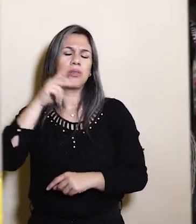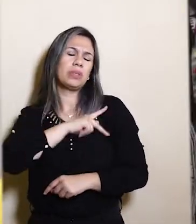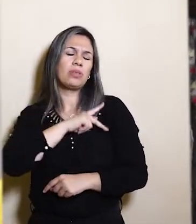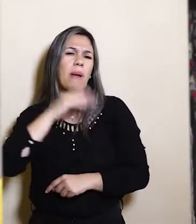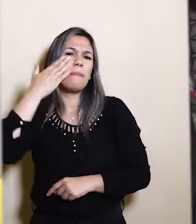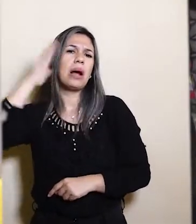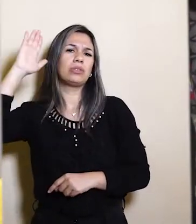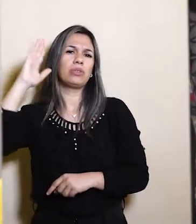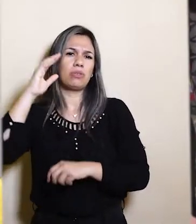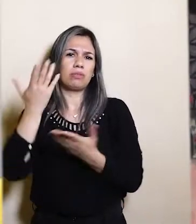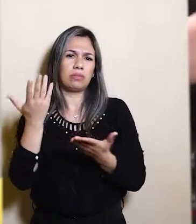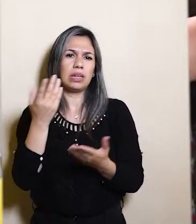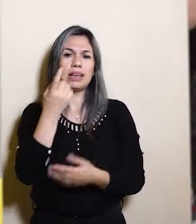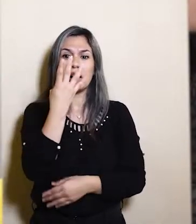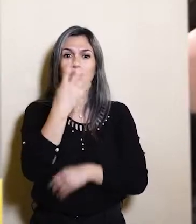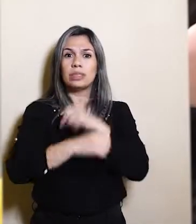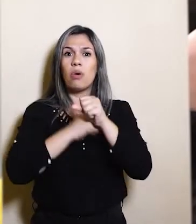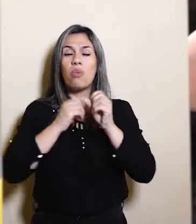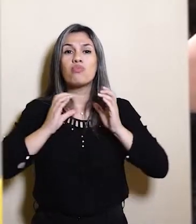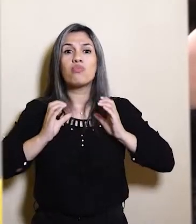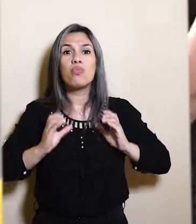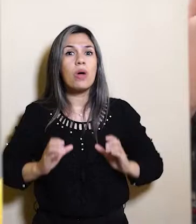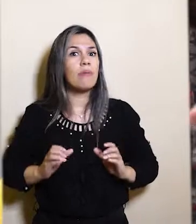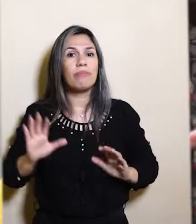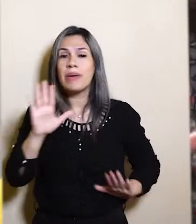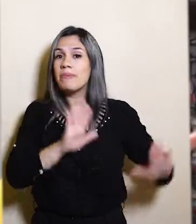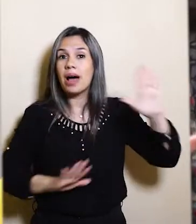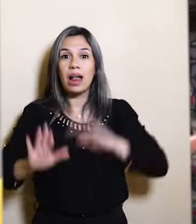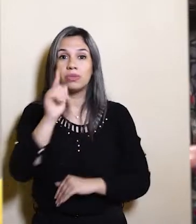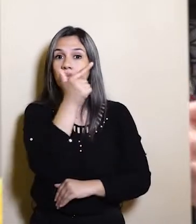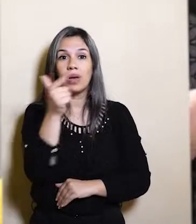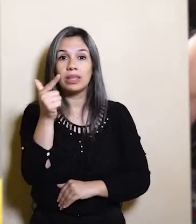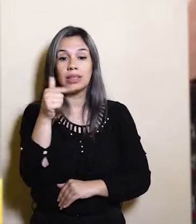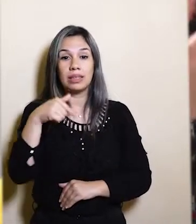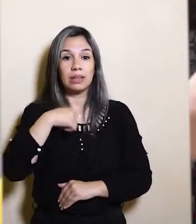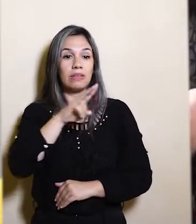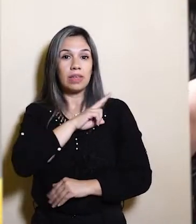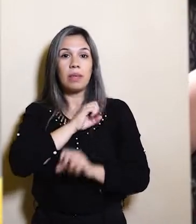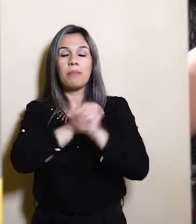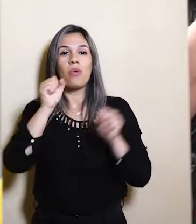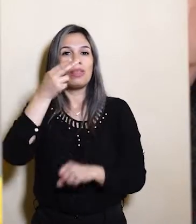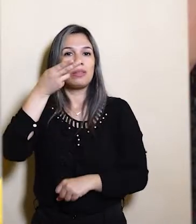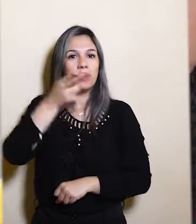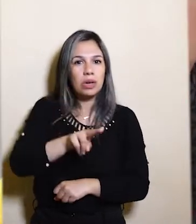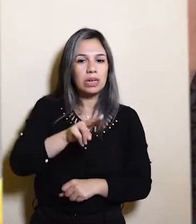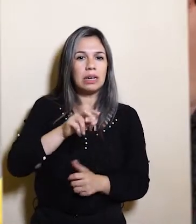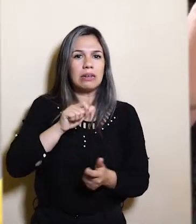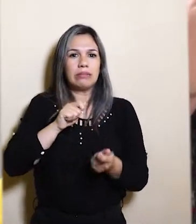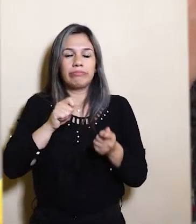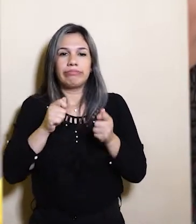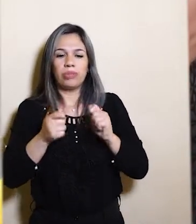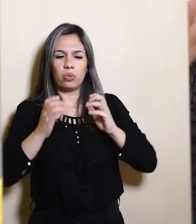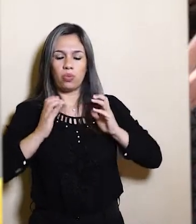Es una catástrofe. La niña sabe, ¿no? Su cuerpo le indica que su vida está en peligro. Los cambios por los que